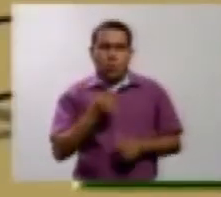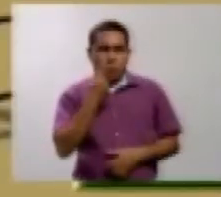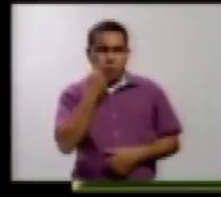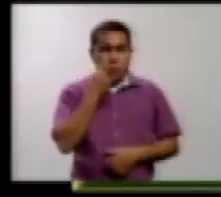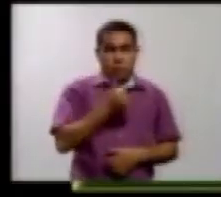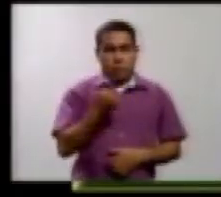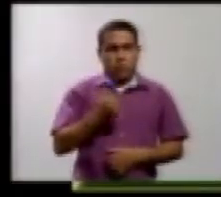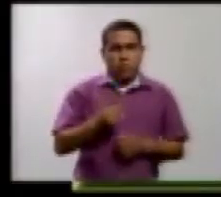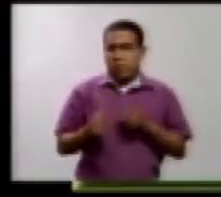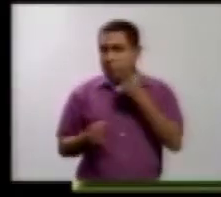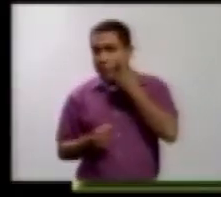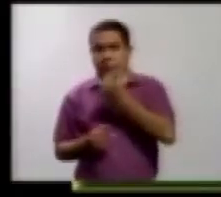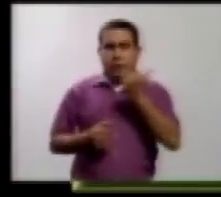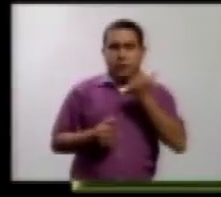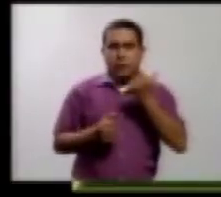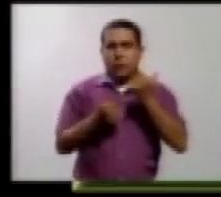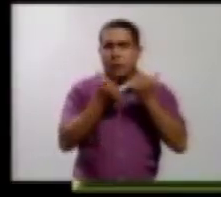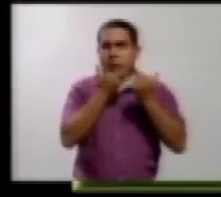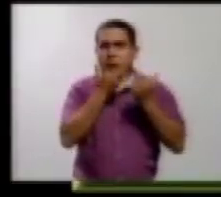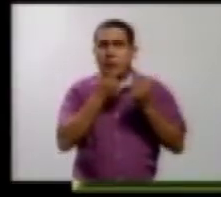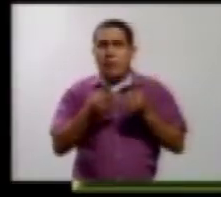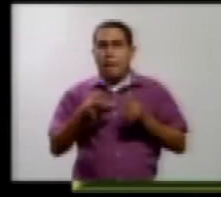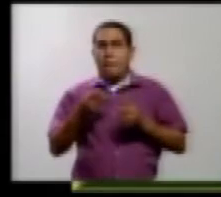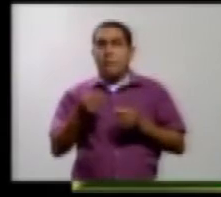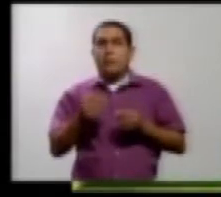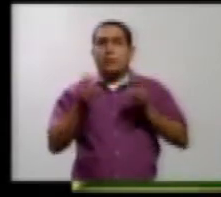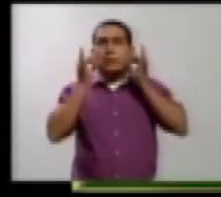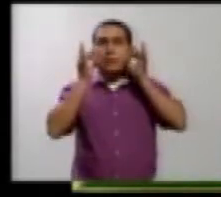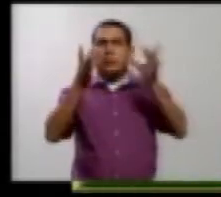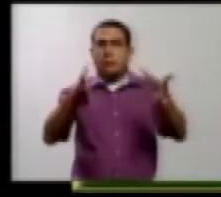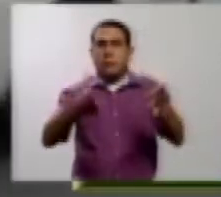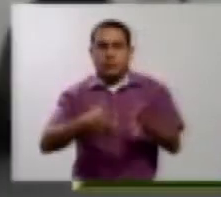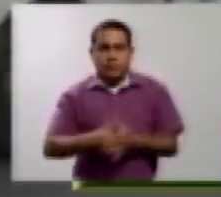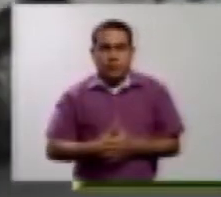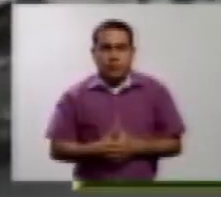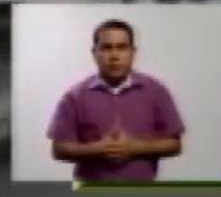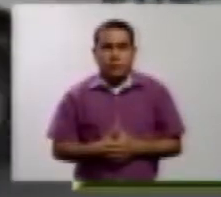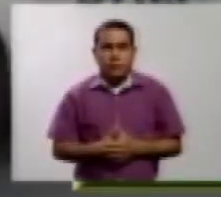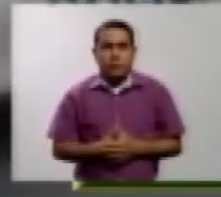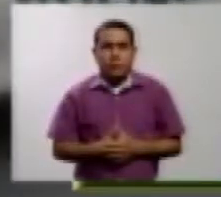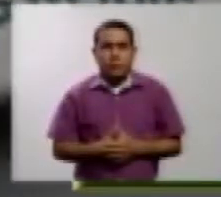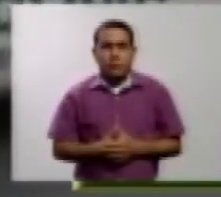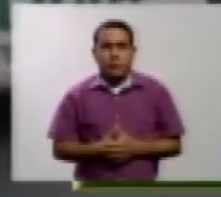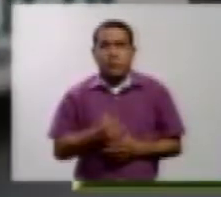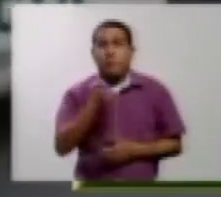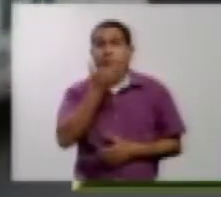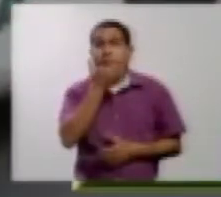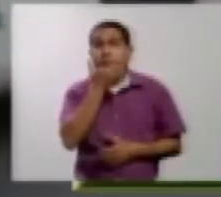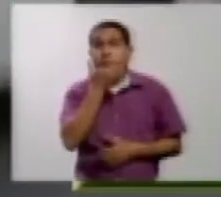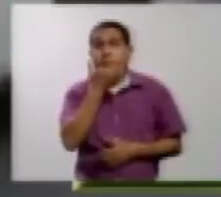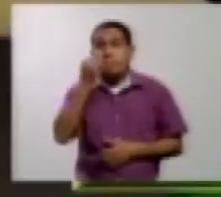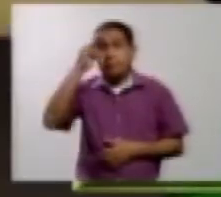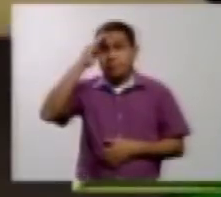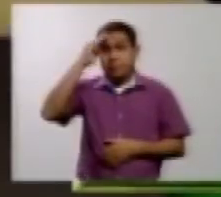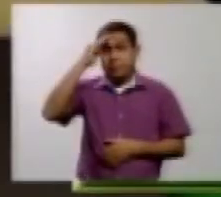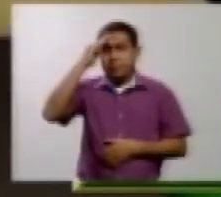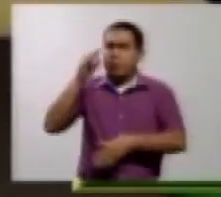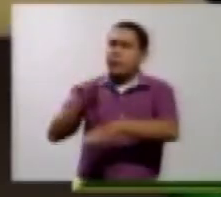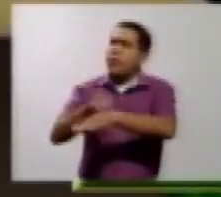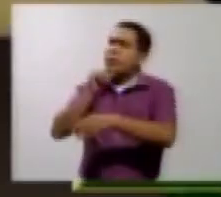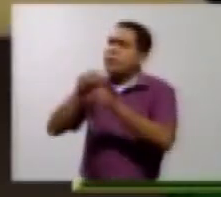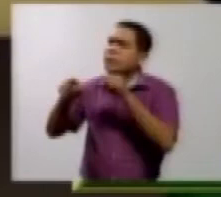miradas y hasta el botón de pánico oprimieron. Muy solícitos llegaron los policías y